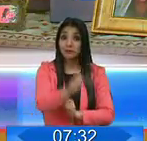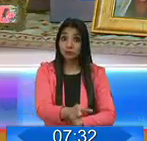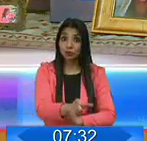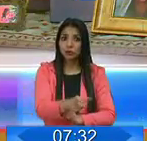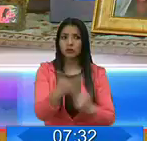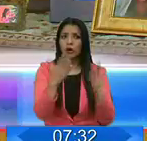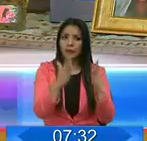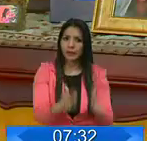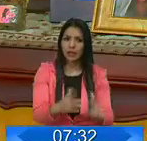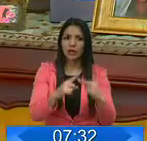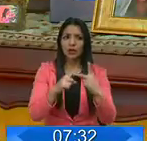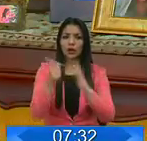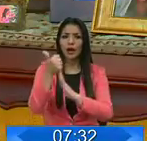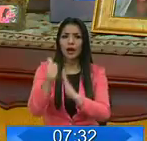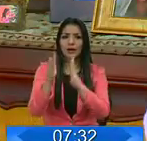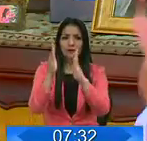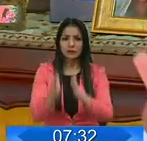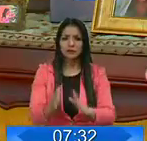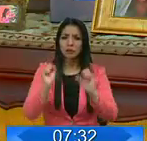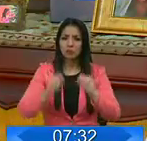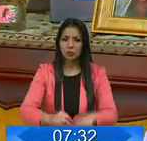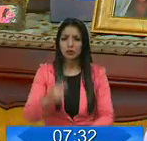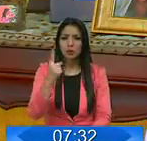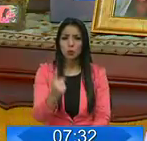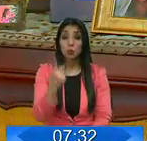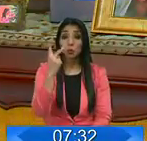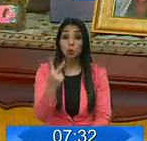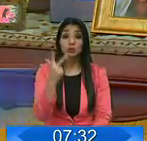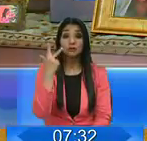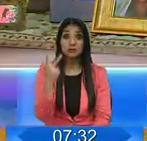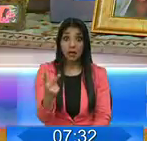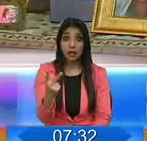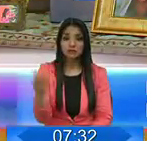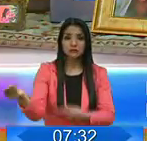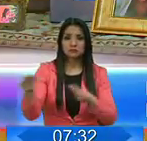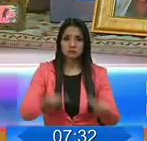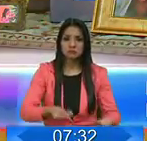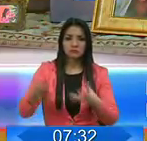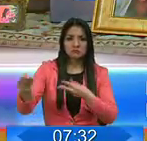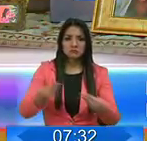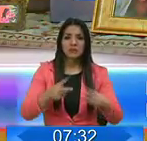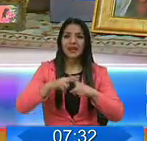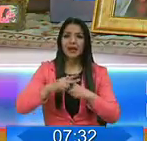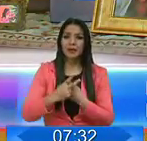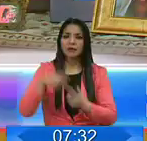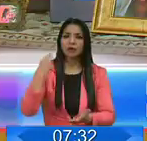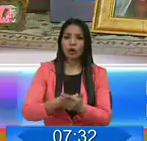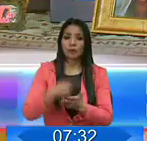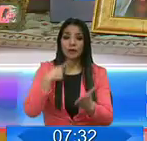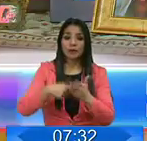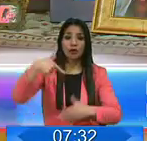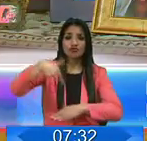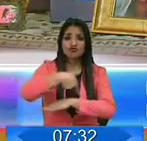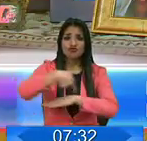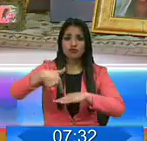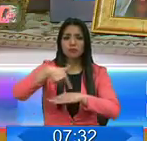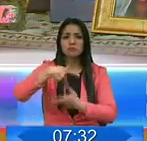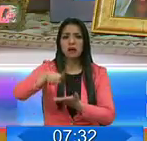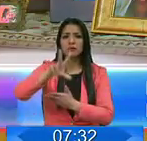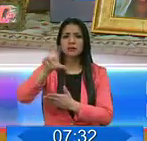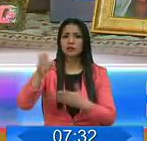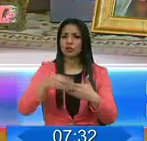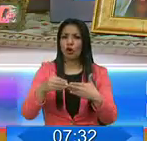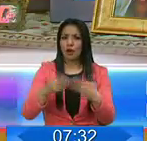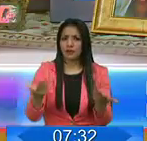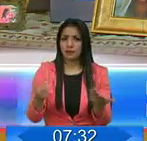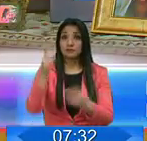cada artesano pueda traer una, dos, tres maquinarias o tres herramientas. Un taladro aquí cuesta $300. En